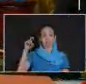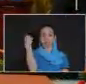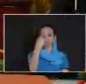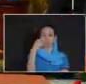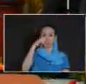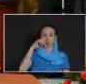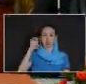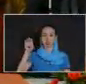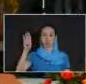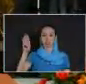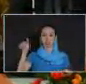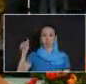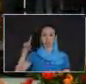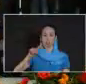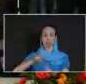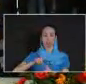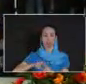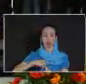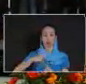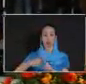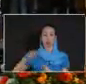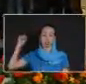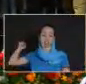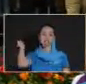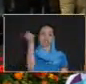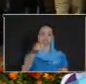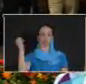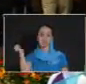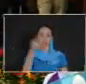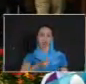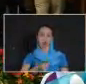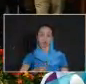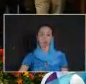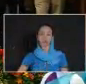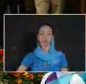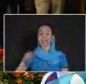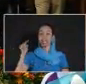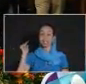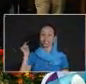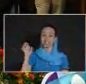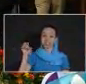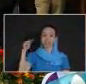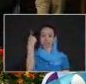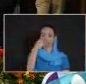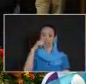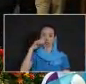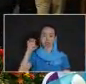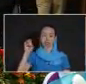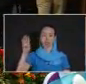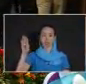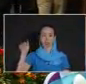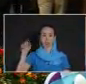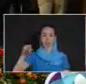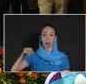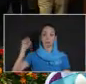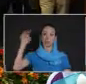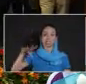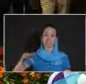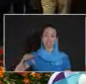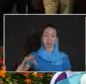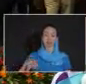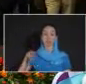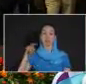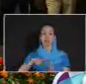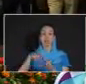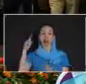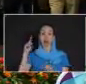apedreando. Si nosotros no caminamos en ese fluir, nos vamos a llenar de amargura en medio de un mundo lleno de violencia, no en